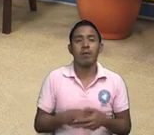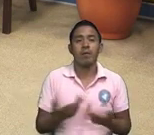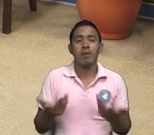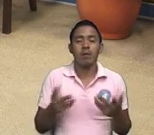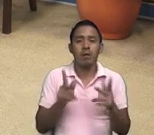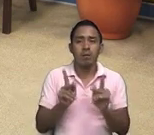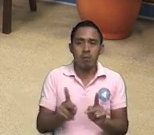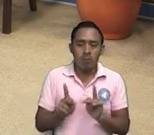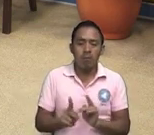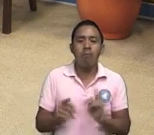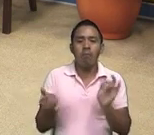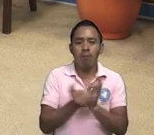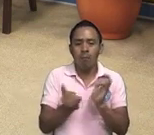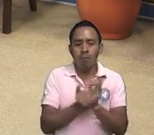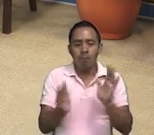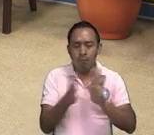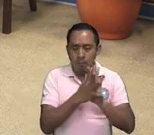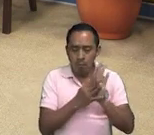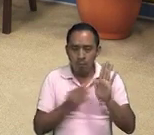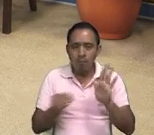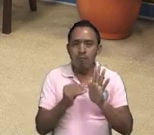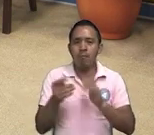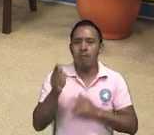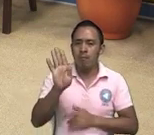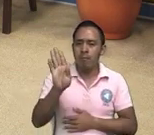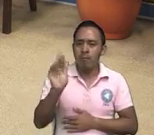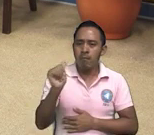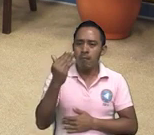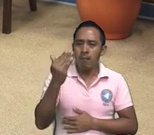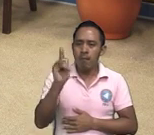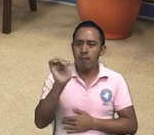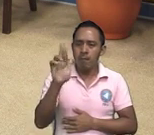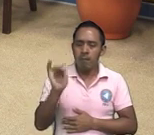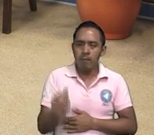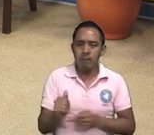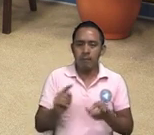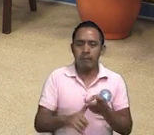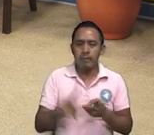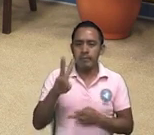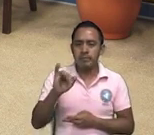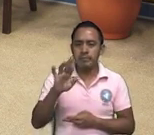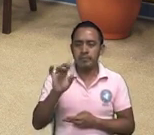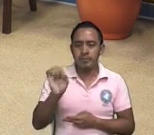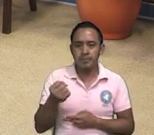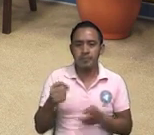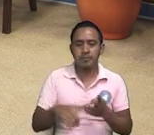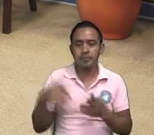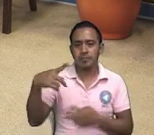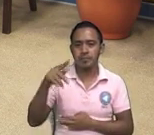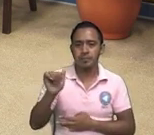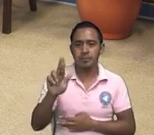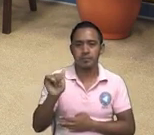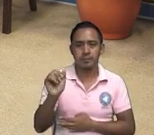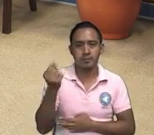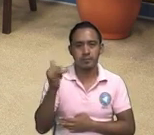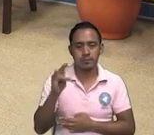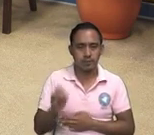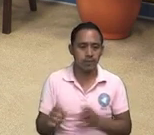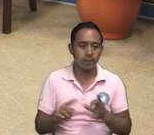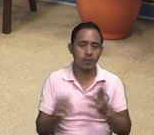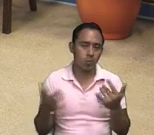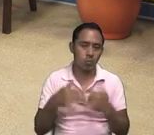son portadores de bacterias, virus, parásitos, hongos. Así es. Todos los animales pueden tener,